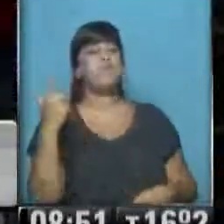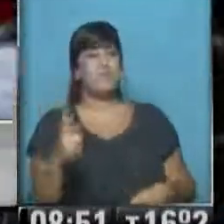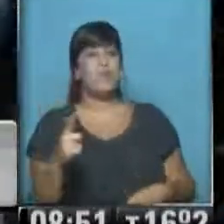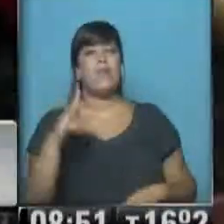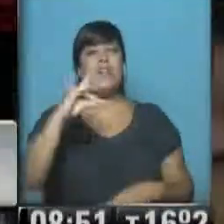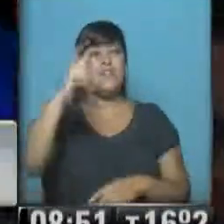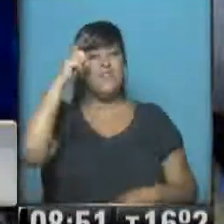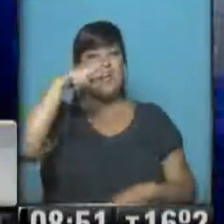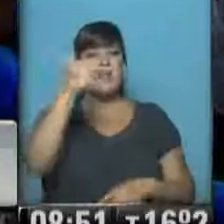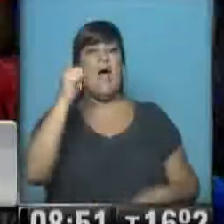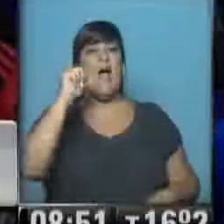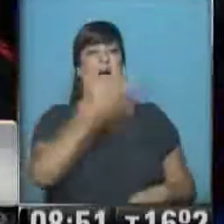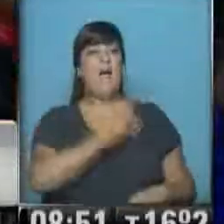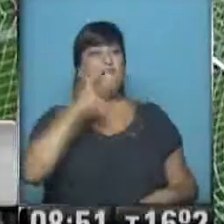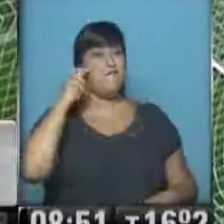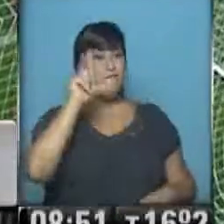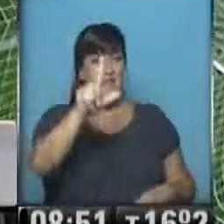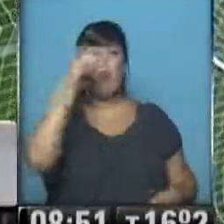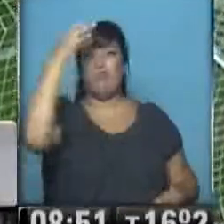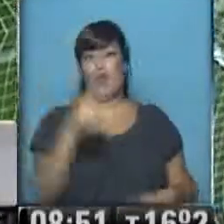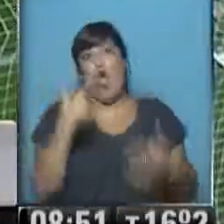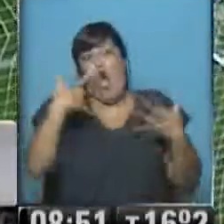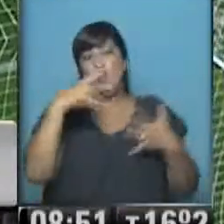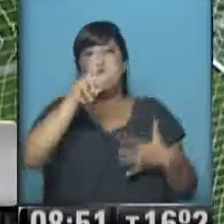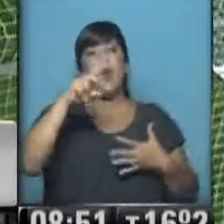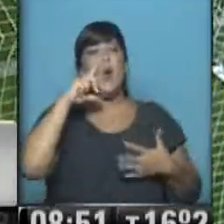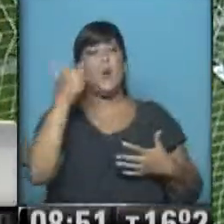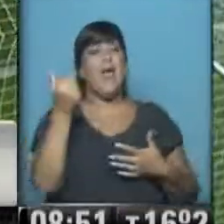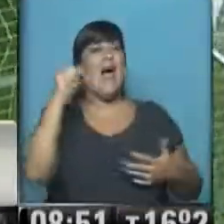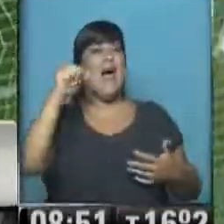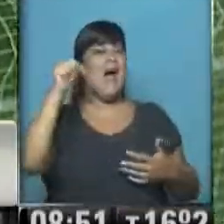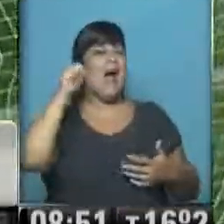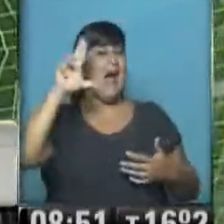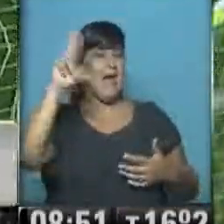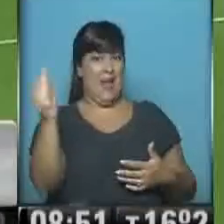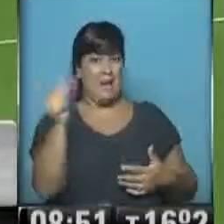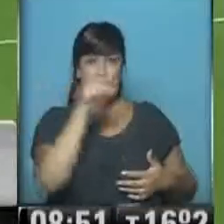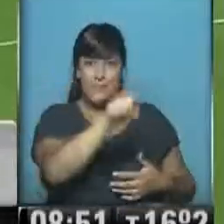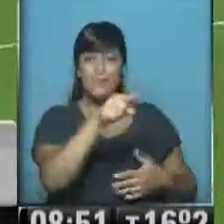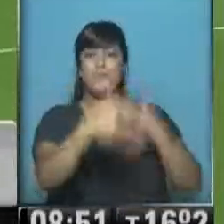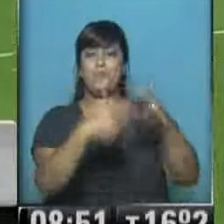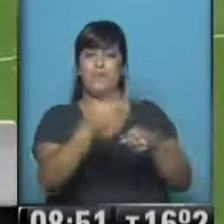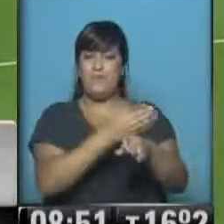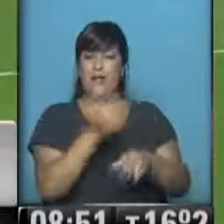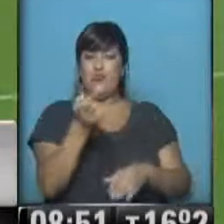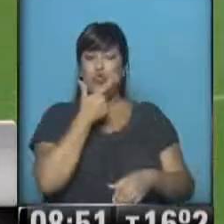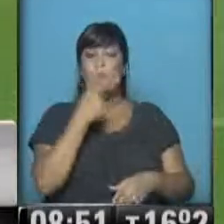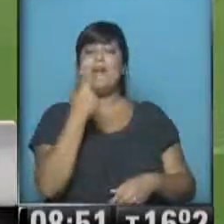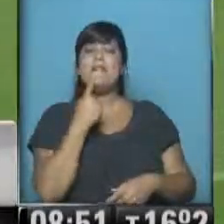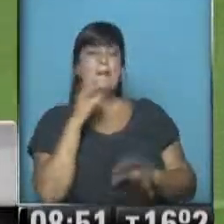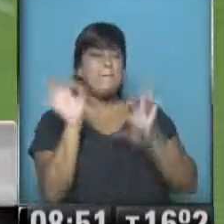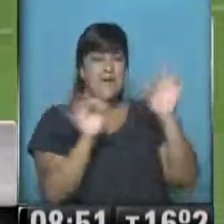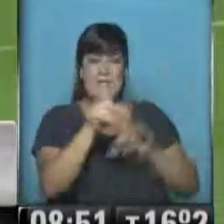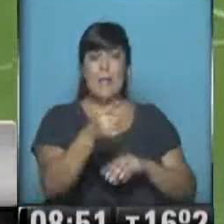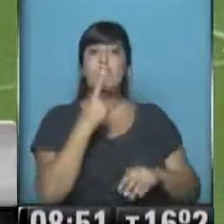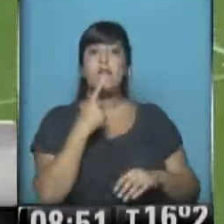sildenafil, más conocido como Viagra. Claro, se les da previamente a jugar. Se toman varios recaudos. Por ejemplo, River llegó